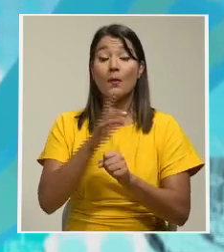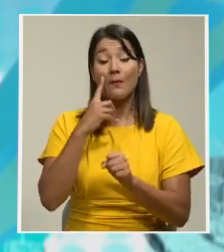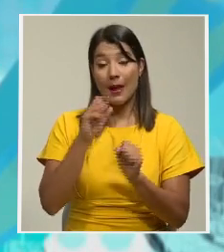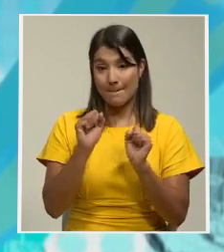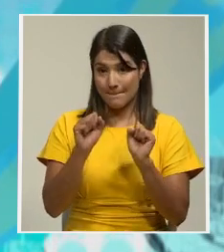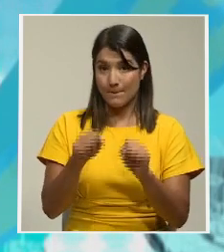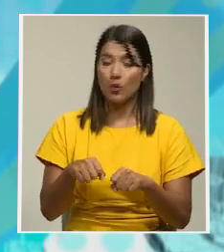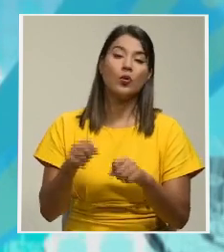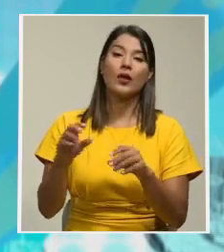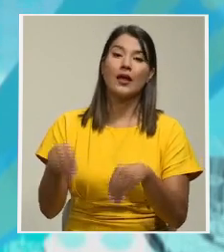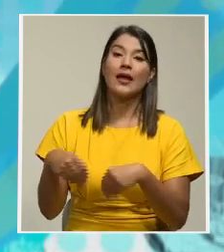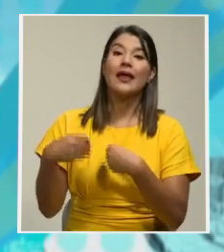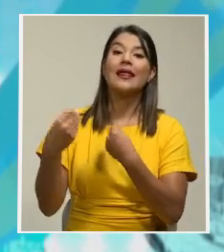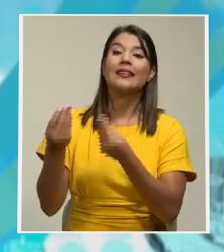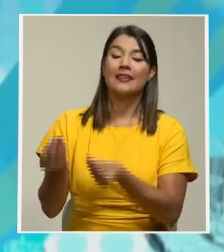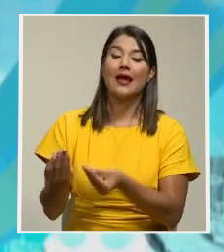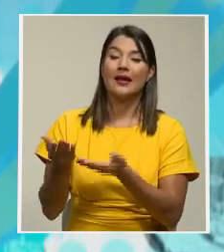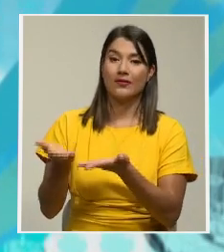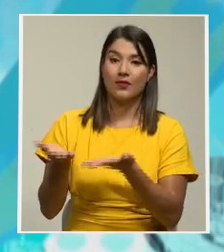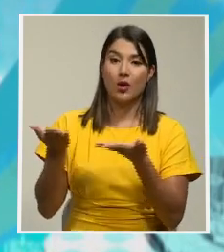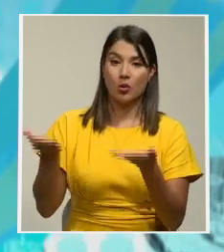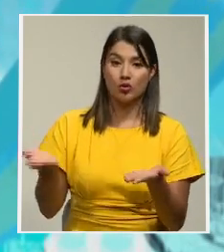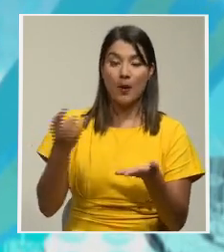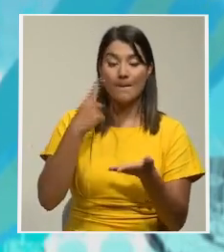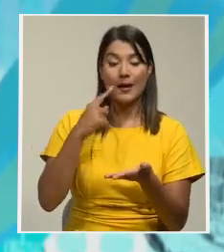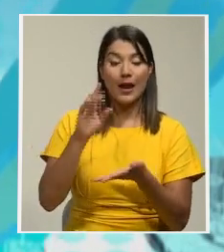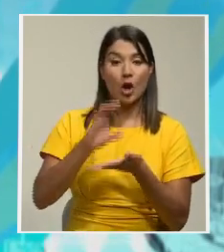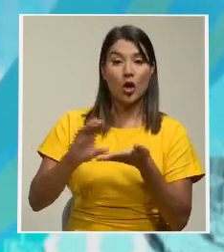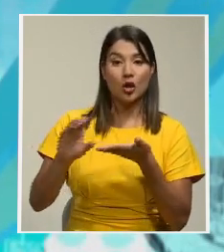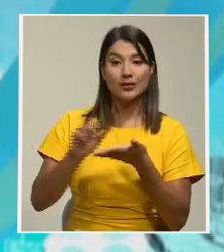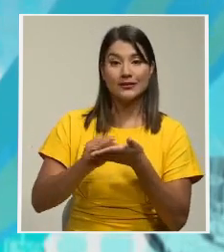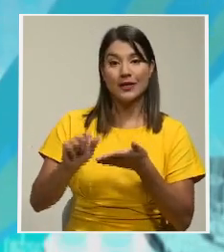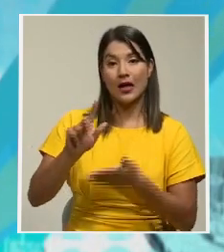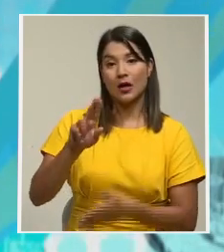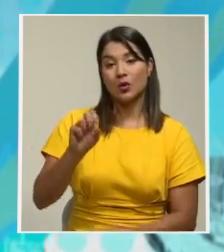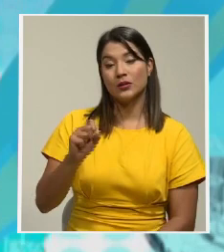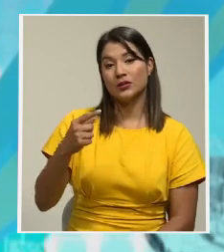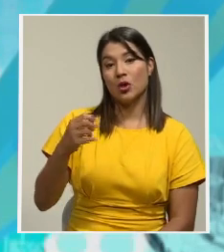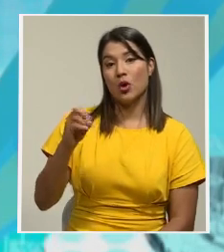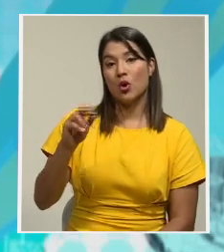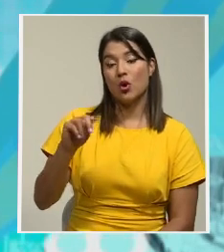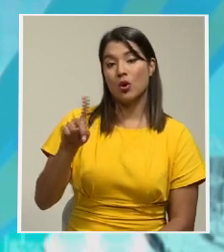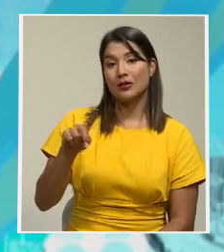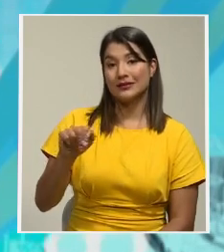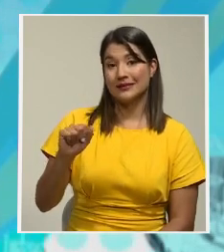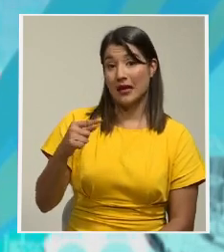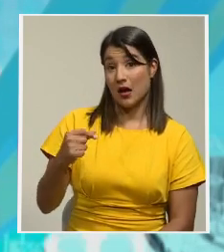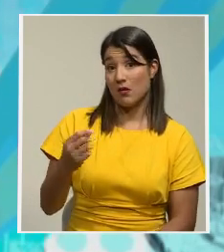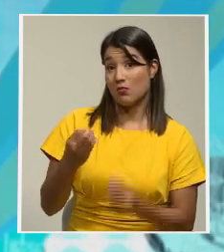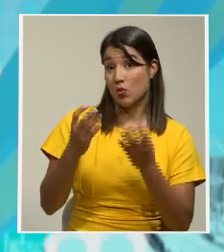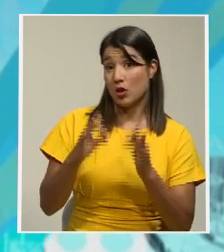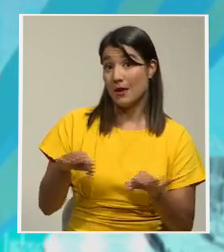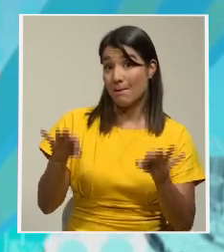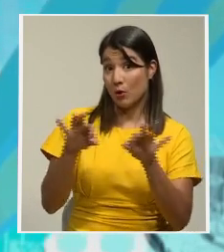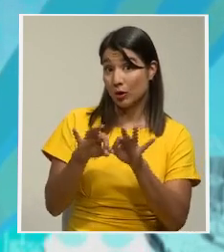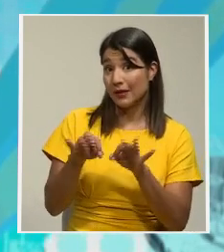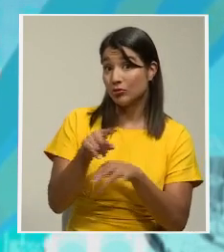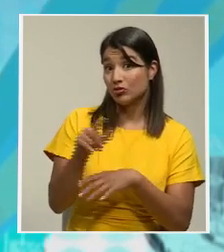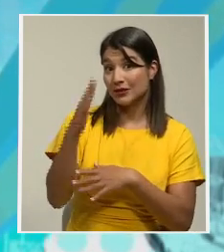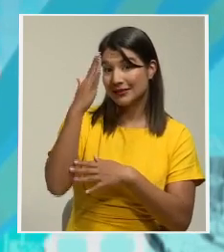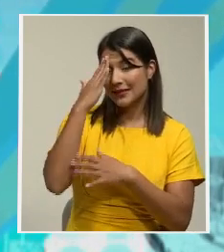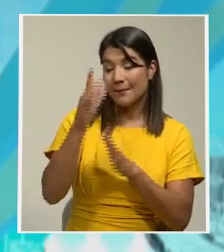poder proveer de estos recursos al Colegio San Luis Gonzaga. Entonces, muy importante pues mencionar, ¿verdad?, que está esta ley,